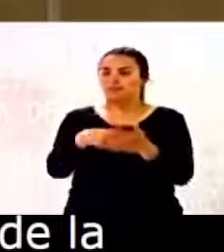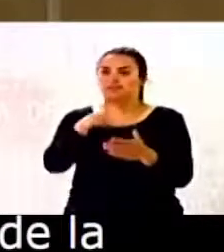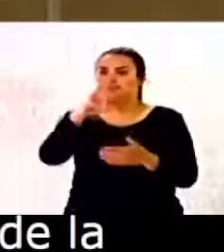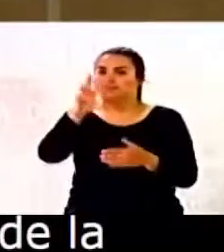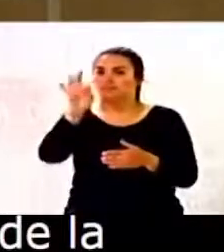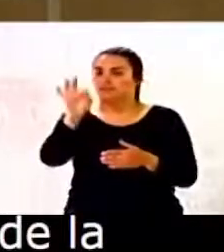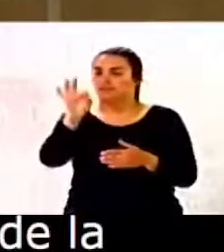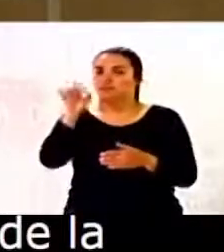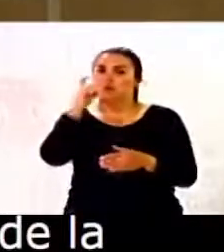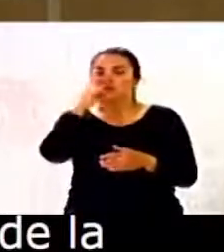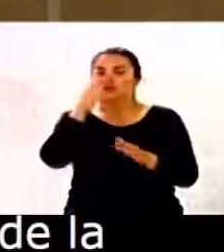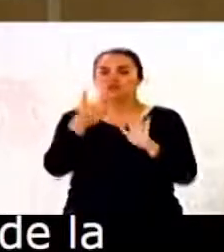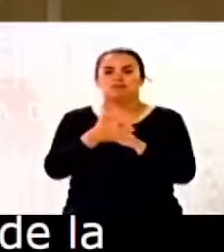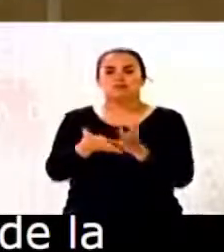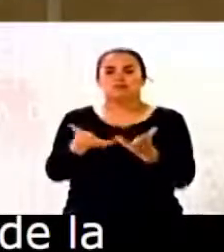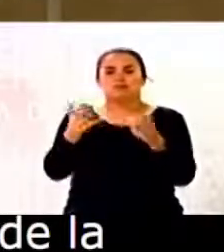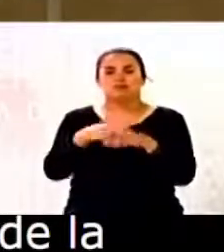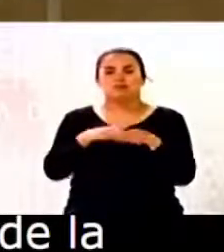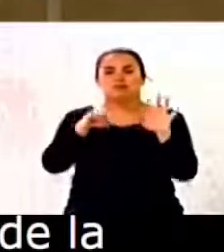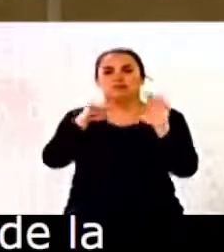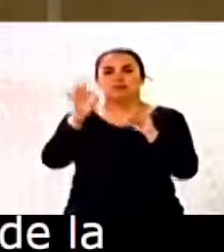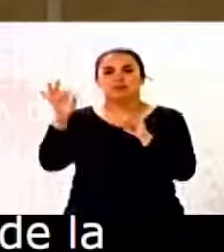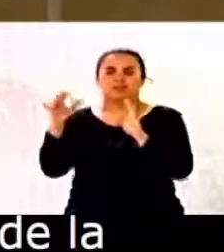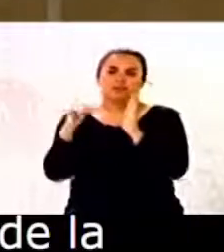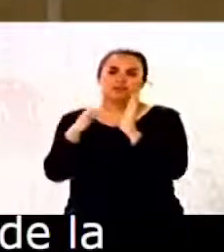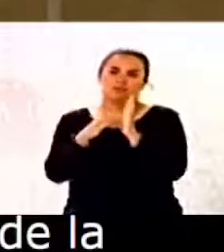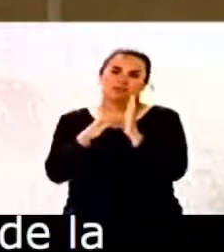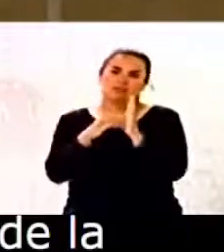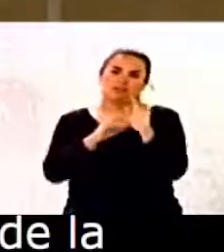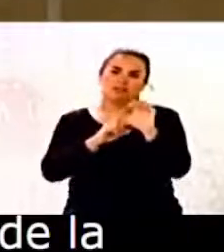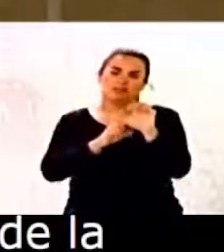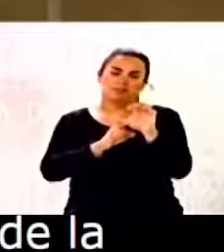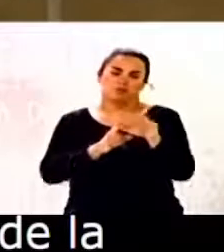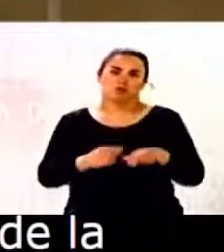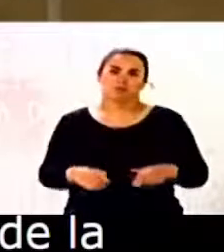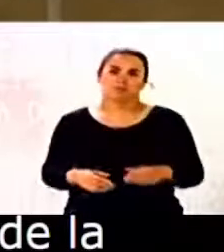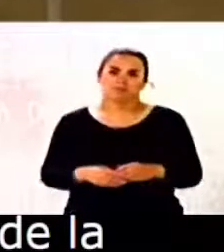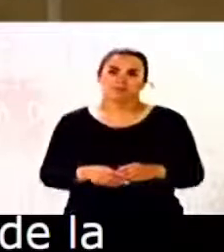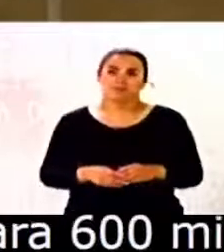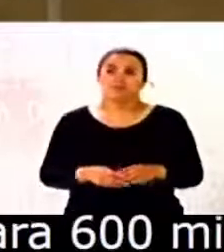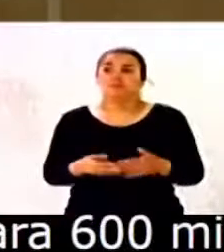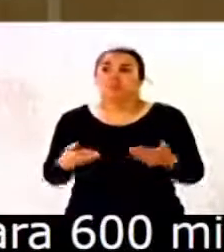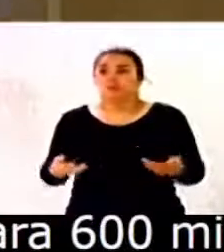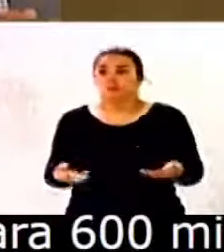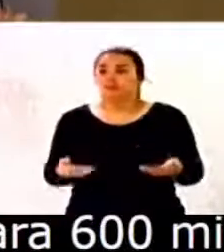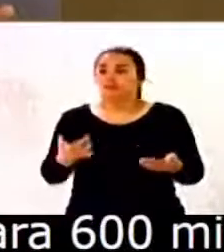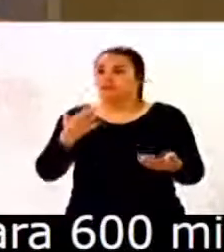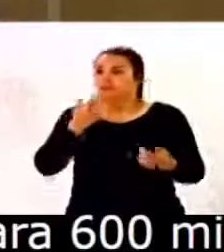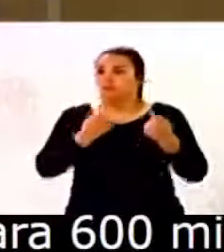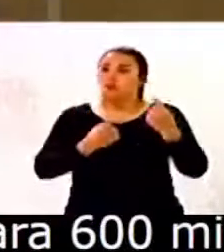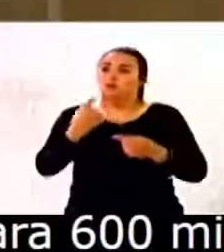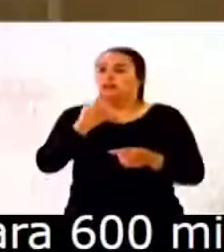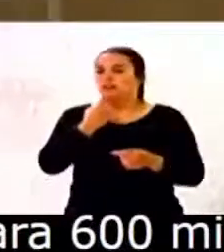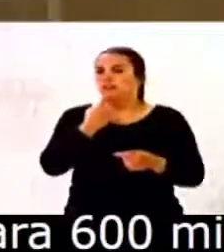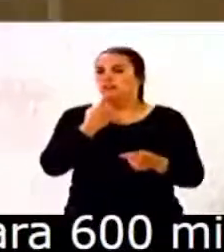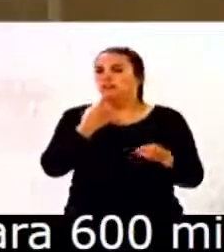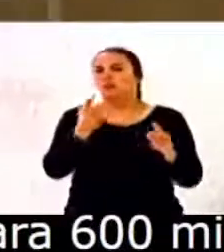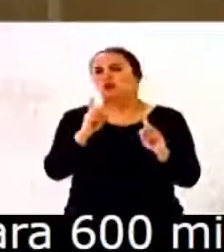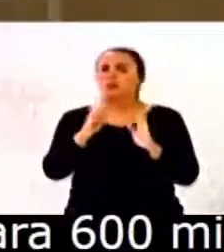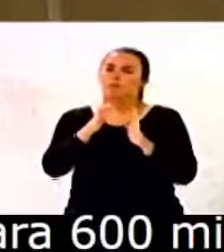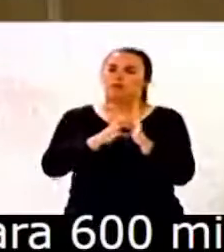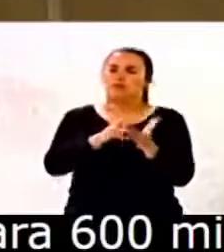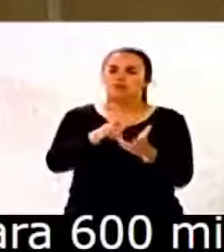suponer un beneficio para 600.000 extremeños. Por tanto, cuando algunos hablan que es que no hay una bajada